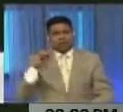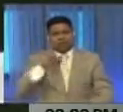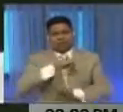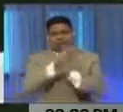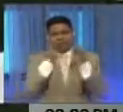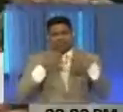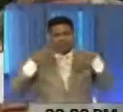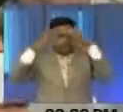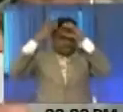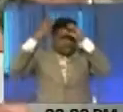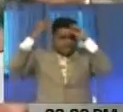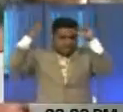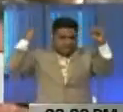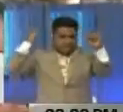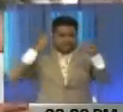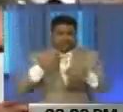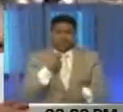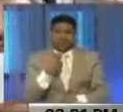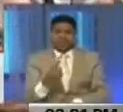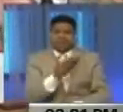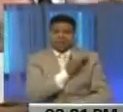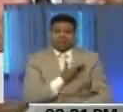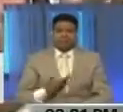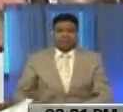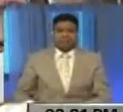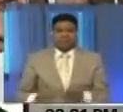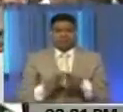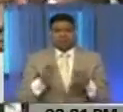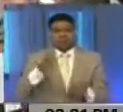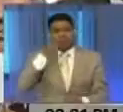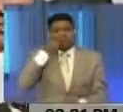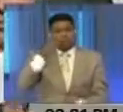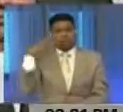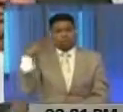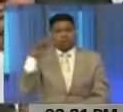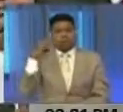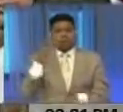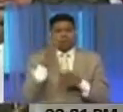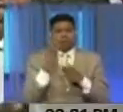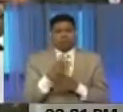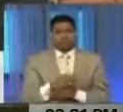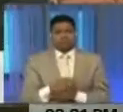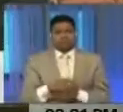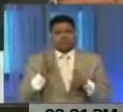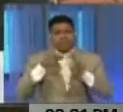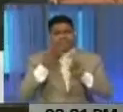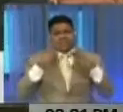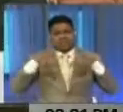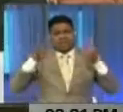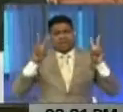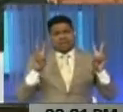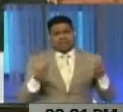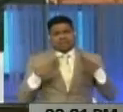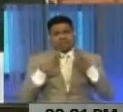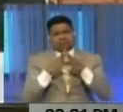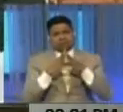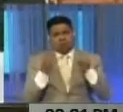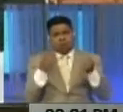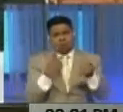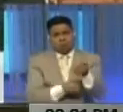embajador! Transmita al presidente y a todo el pueblo de Colombia. Y con Colombia hacia la paz va Venezuela al lado, como hermana.